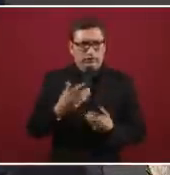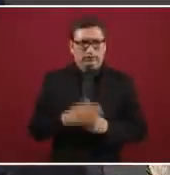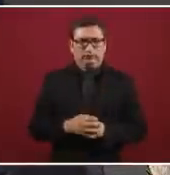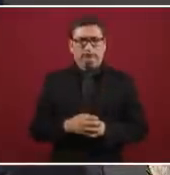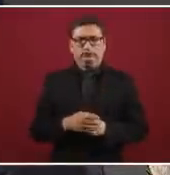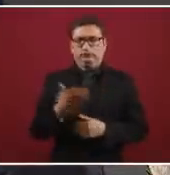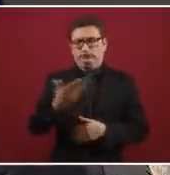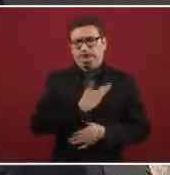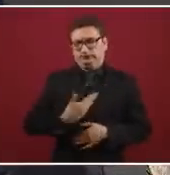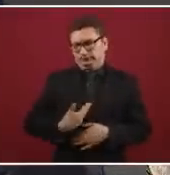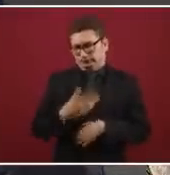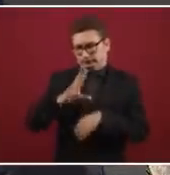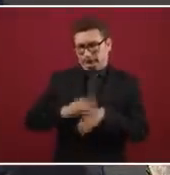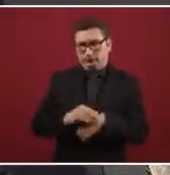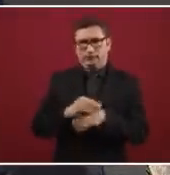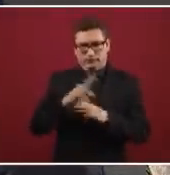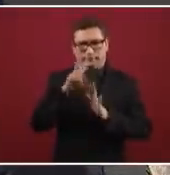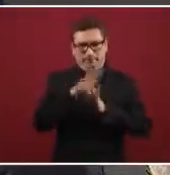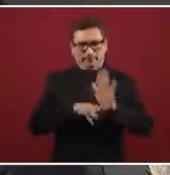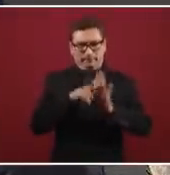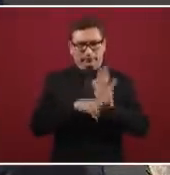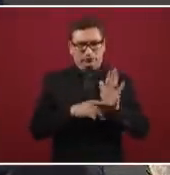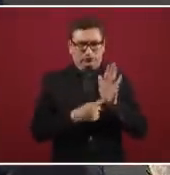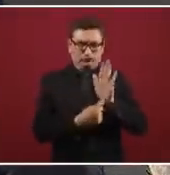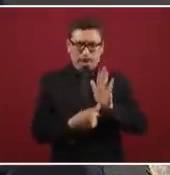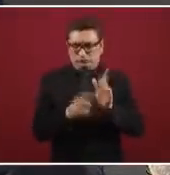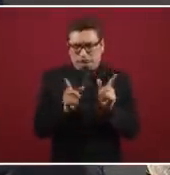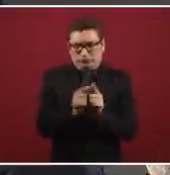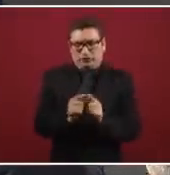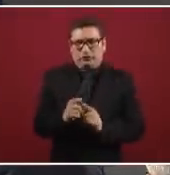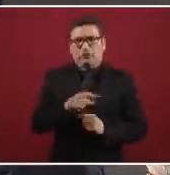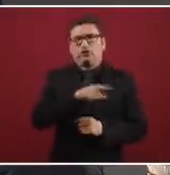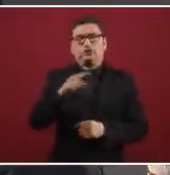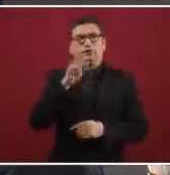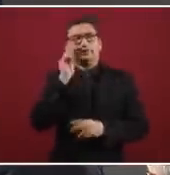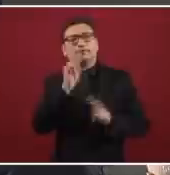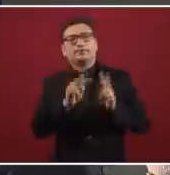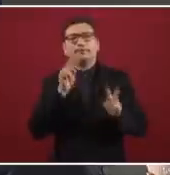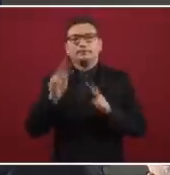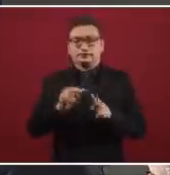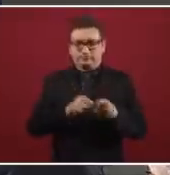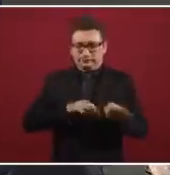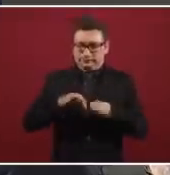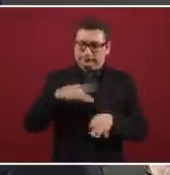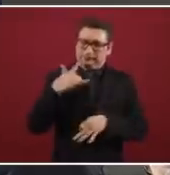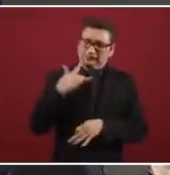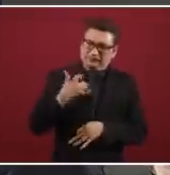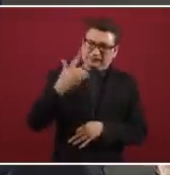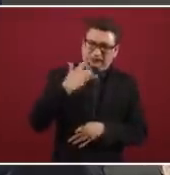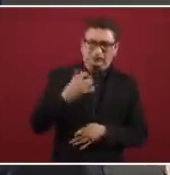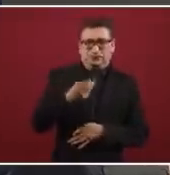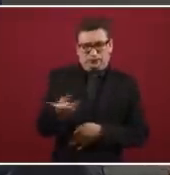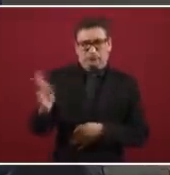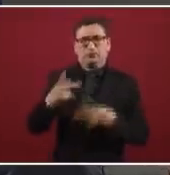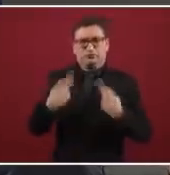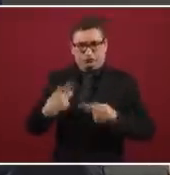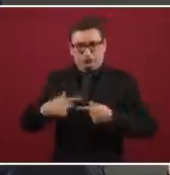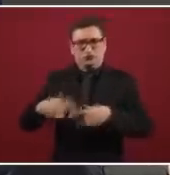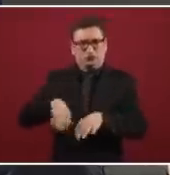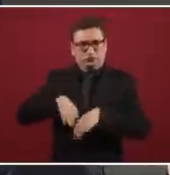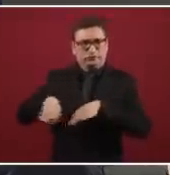permite, señor presidente, pasar un video muy breve, para que vean el trabajo y el esfuerzo que han hecho los técnicos y